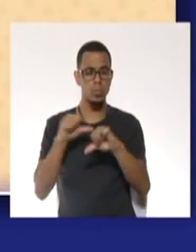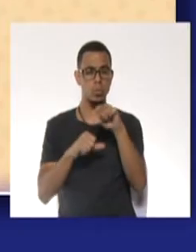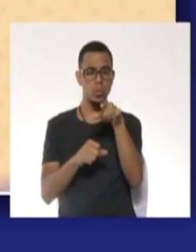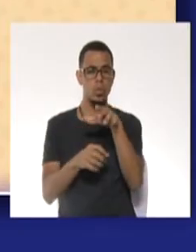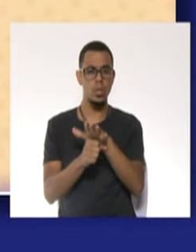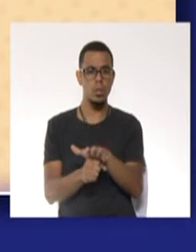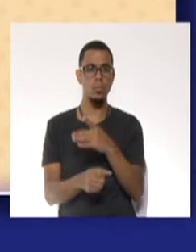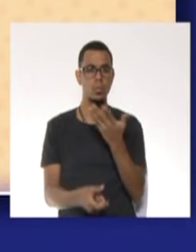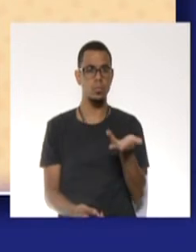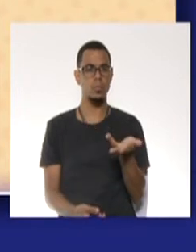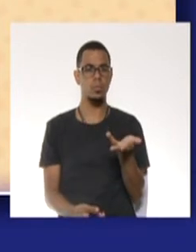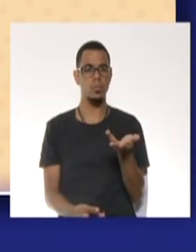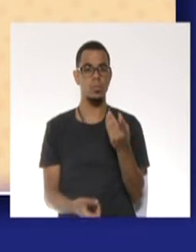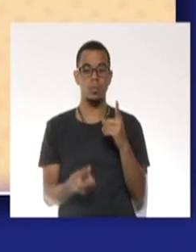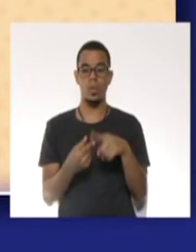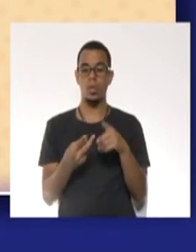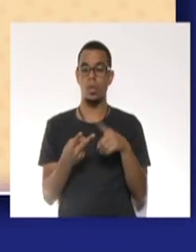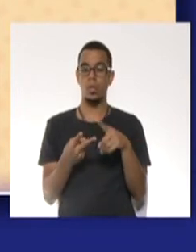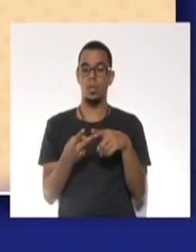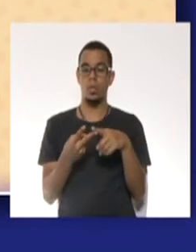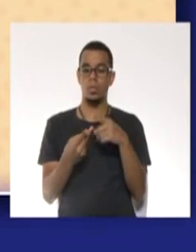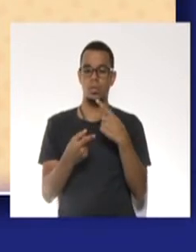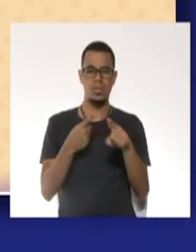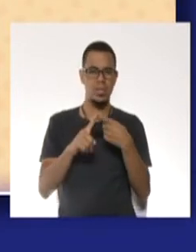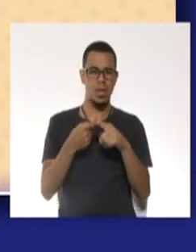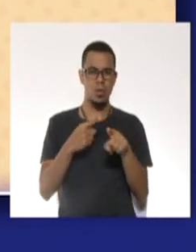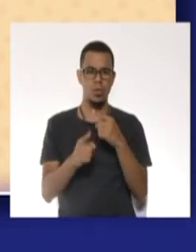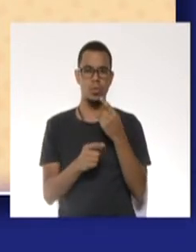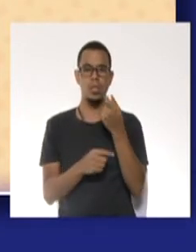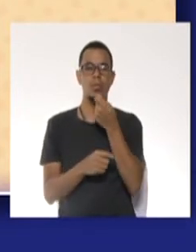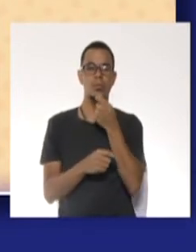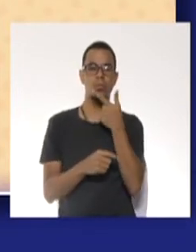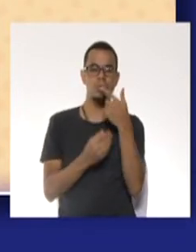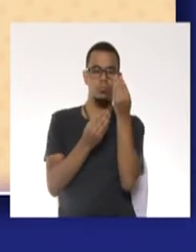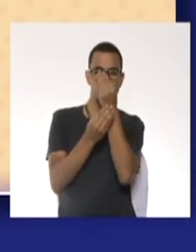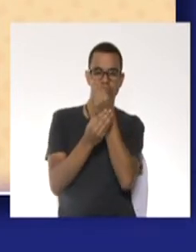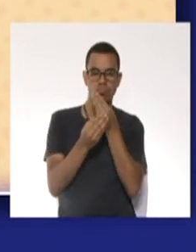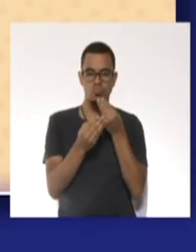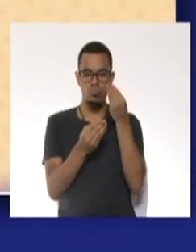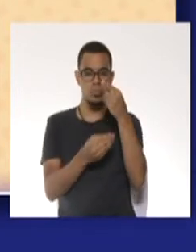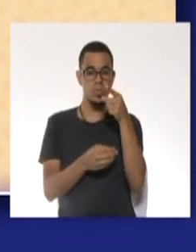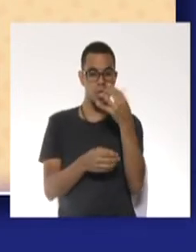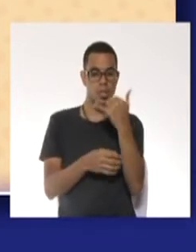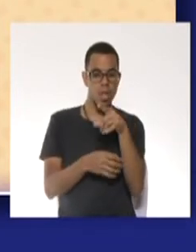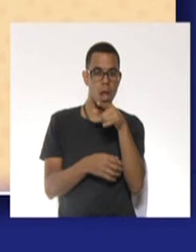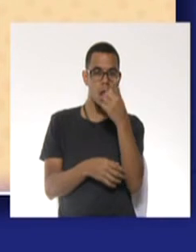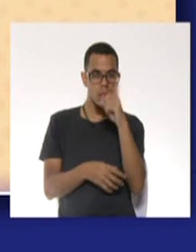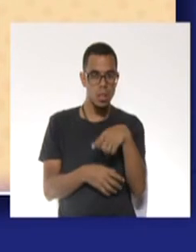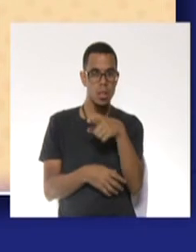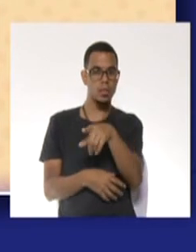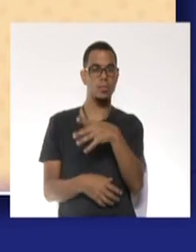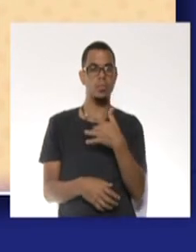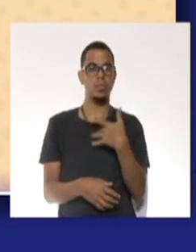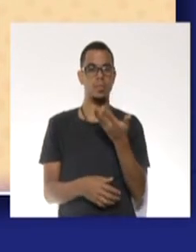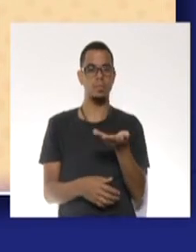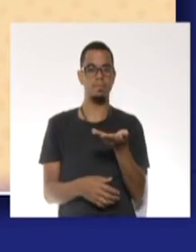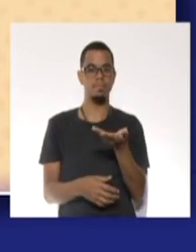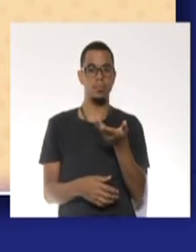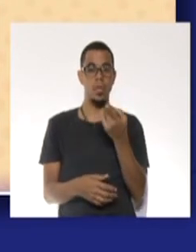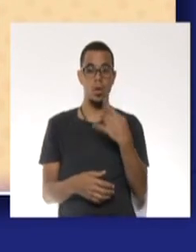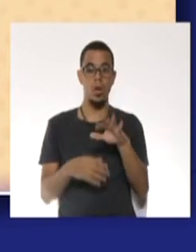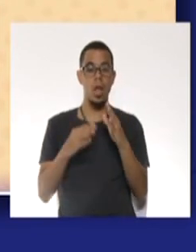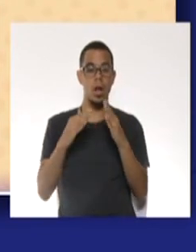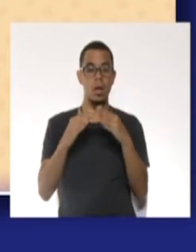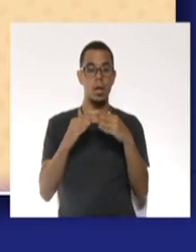belleza, entonces hay compuestos aromáticos, pero en nuestras casas, lo más sencillo y hermoso que son